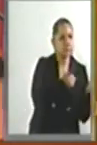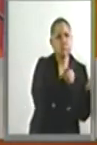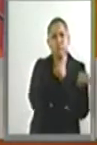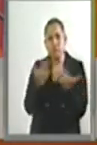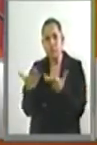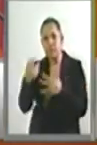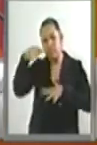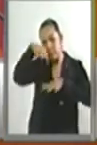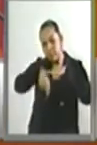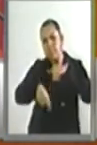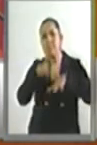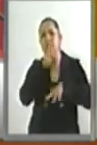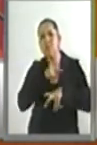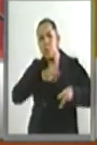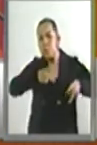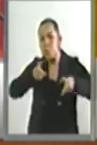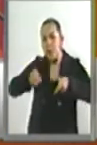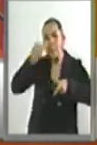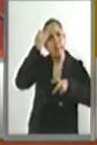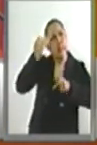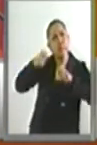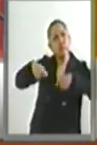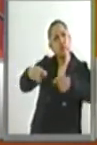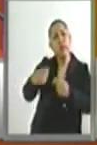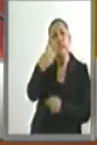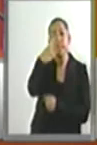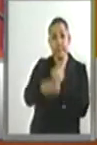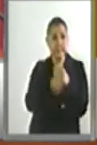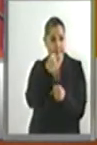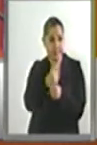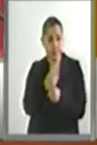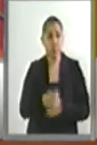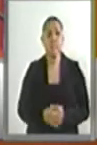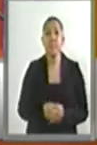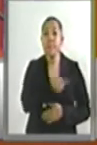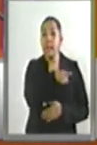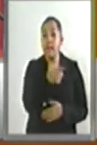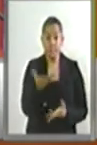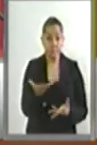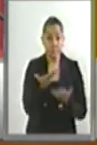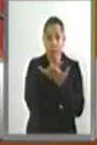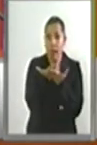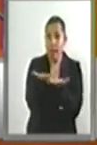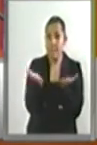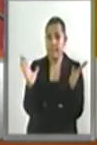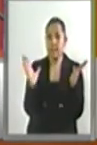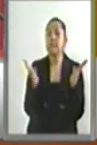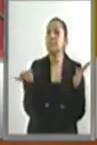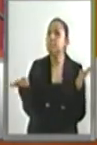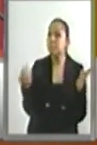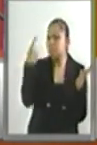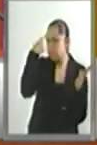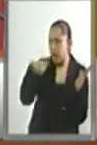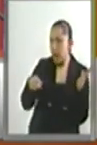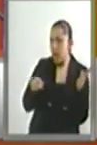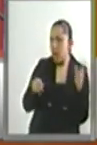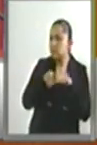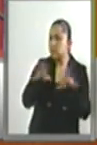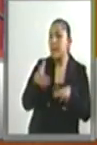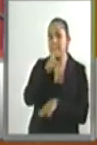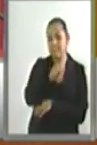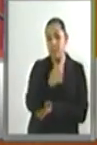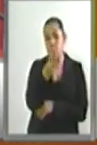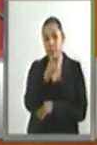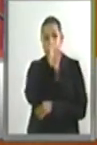3 años. La temporada abierta consistió en que el 24% de la capacidad de la tubería